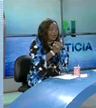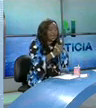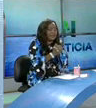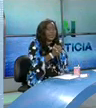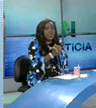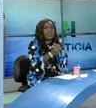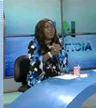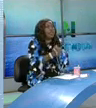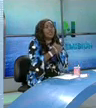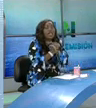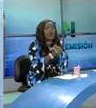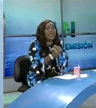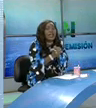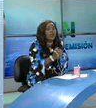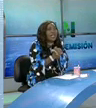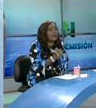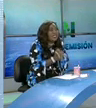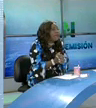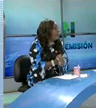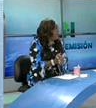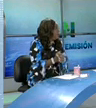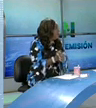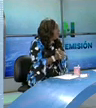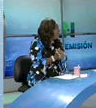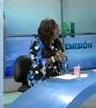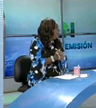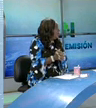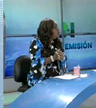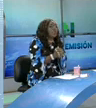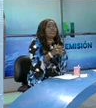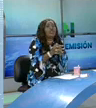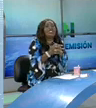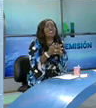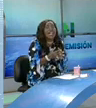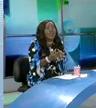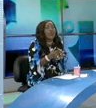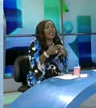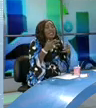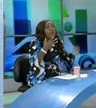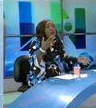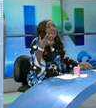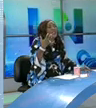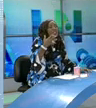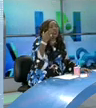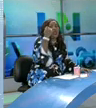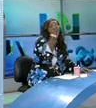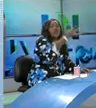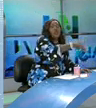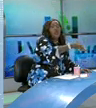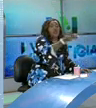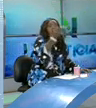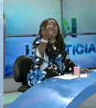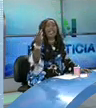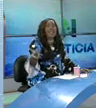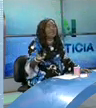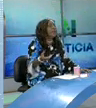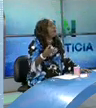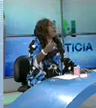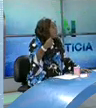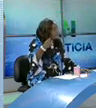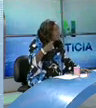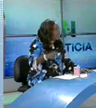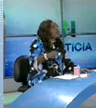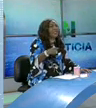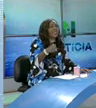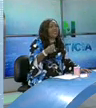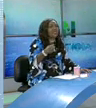a mi pariente y no tengo carro, ¿quién me lleve? No sé dónde está, tengo que hacer un peregrinar de todos los hospitales.